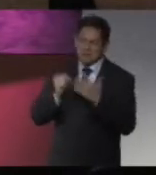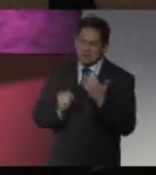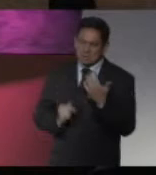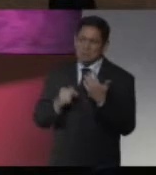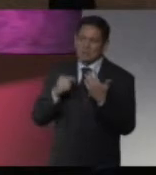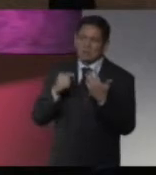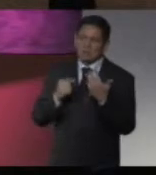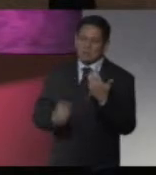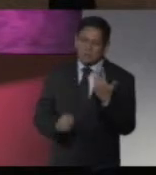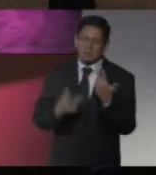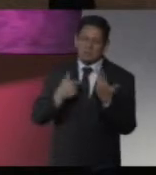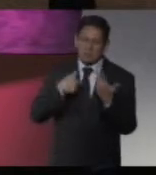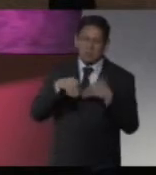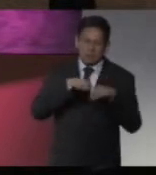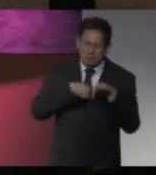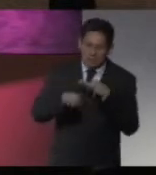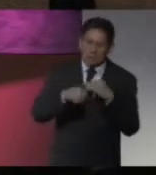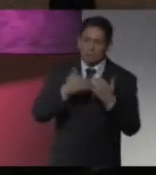en un mercado formal laboral.